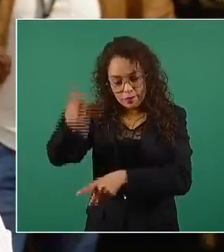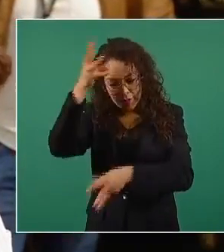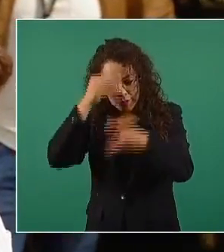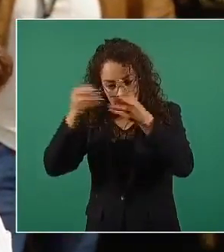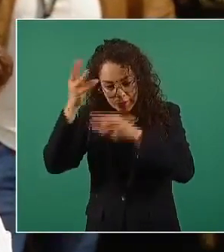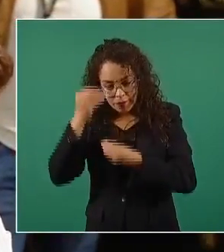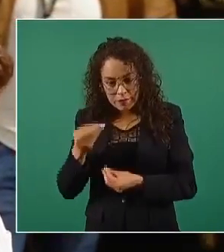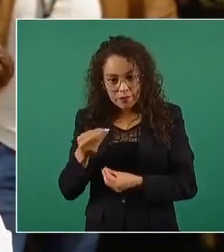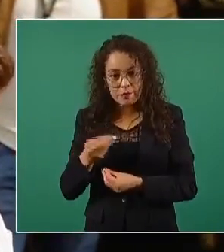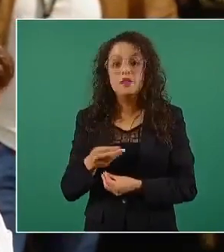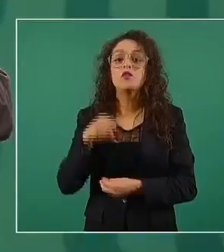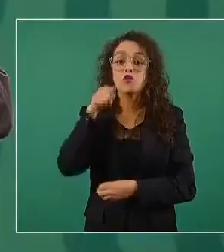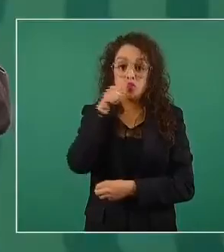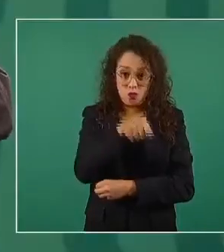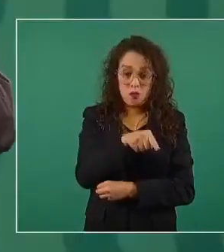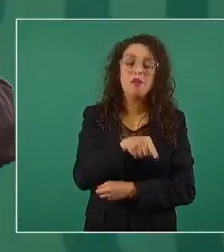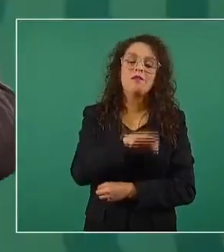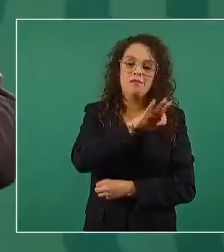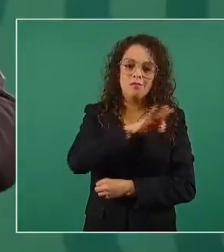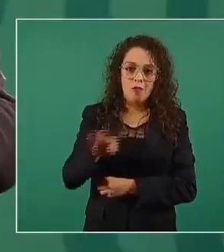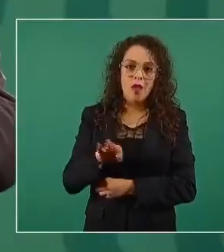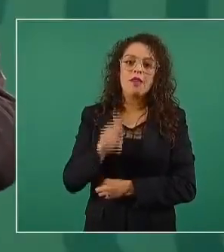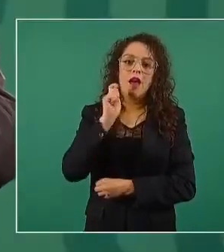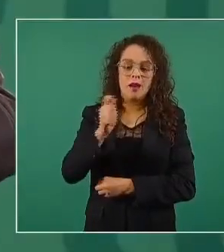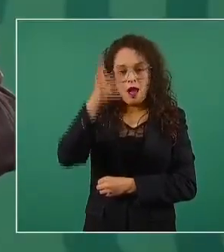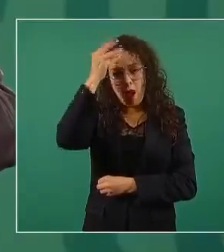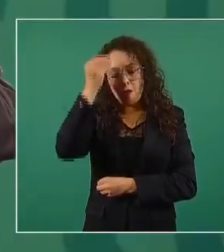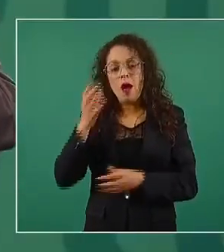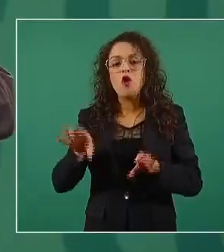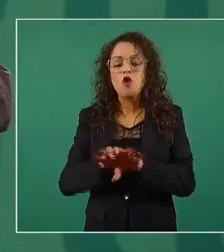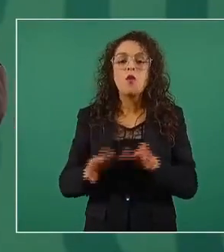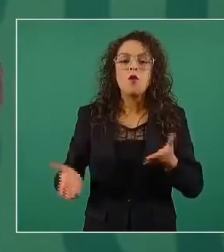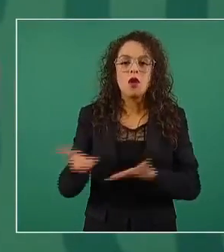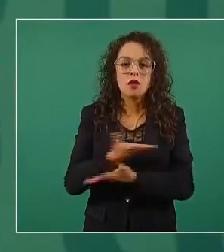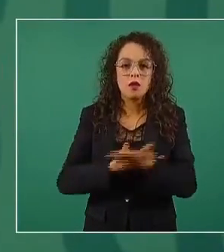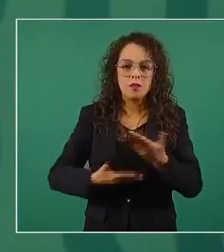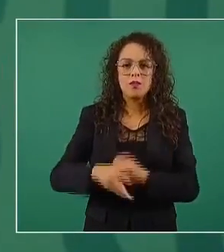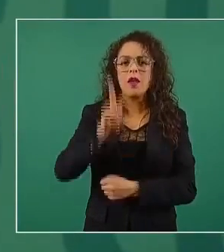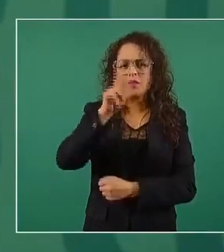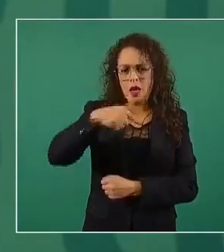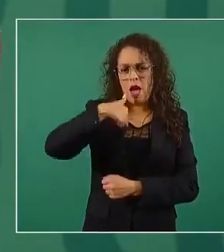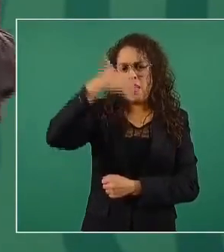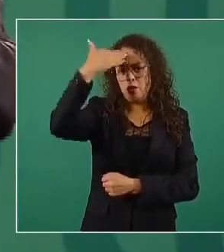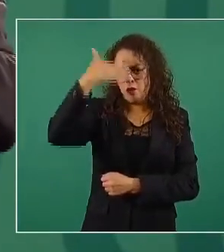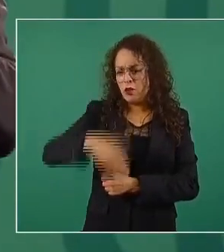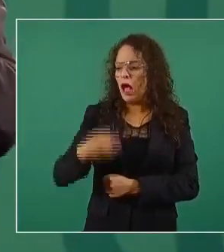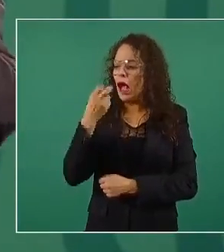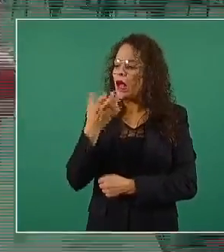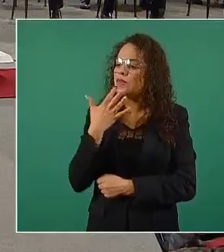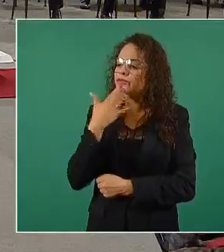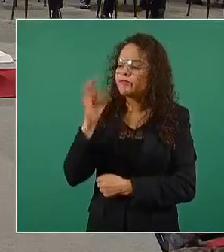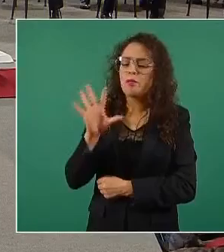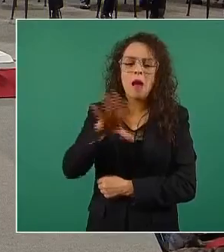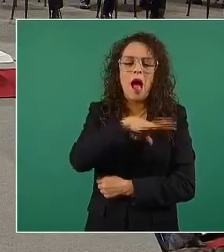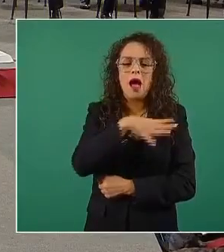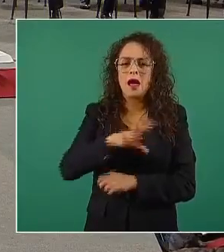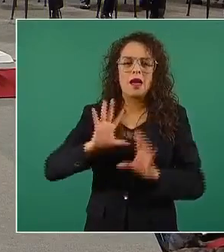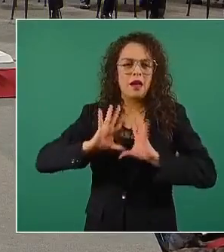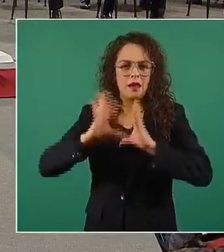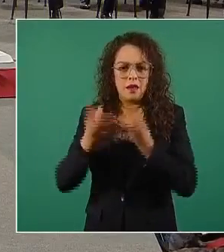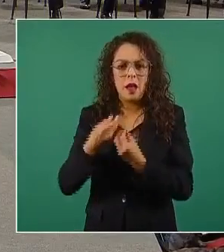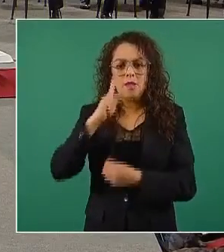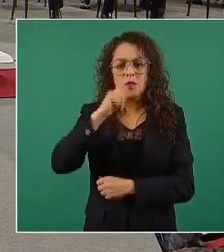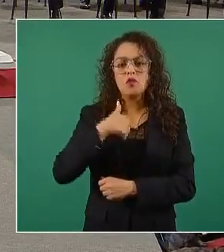a convivir. Sé que esto es muy general, pero yo quiero que se ponga en la tabla los